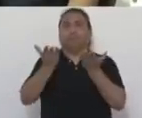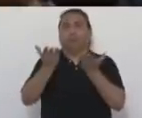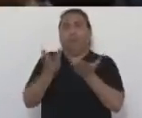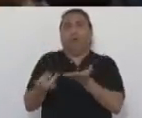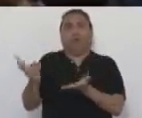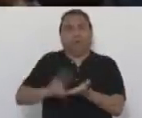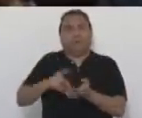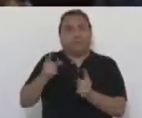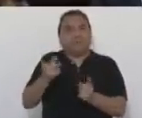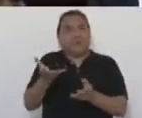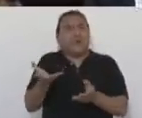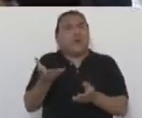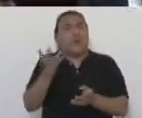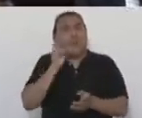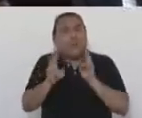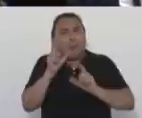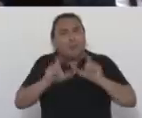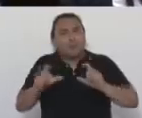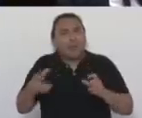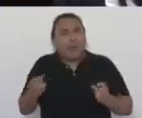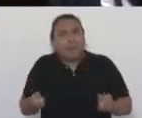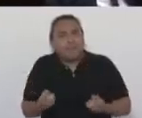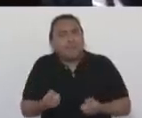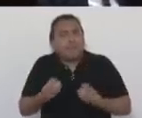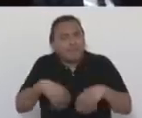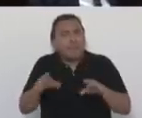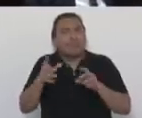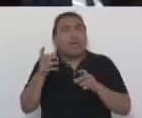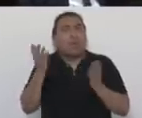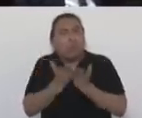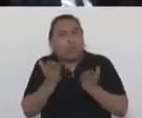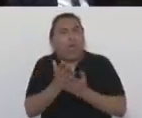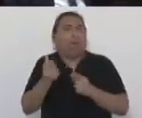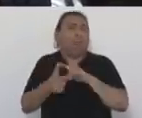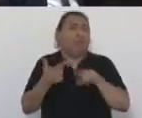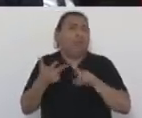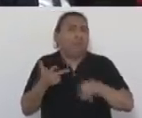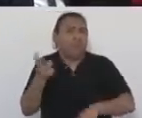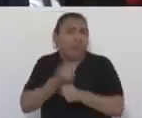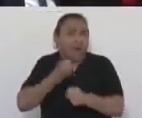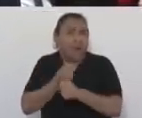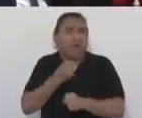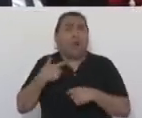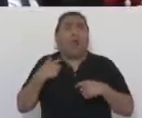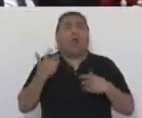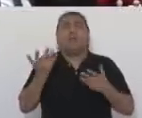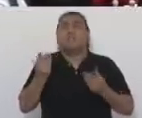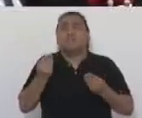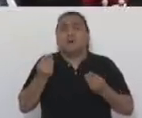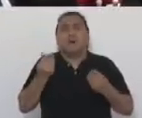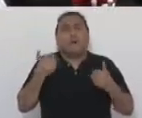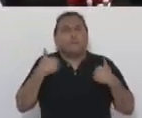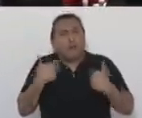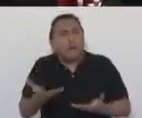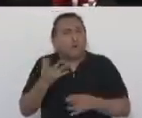Vemos emprendedores, estudiantes y trabajadores que siguen apostando a esta tierra maravillosa que amamos, aunque nos